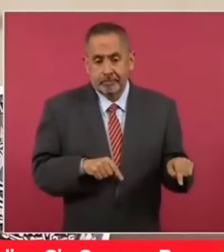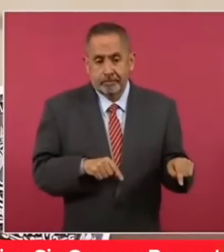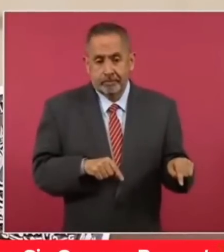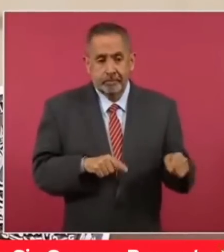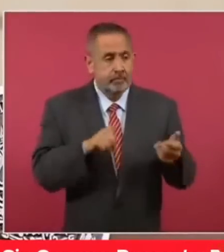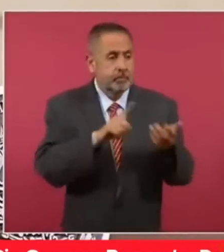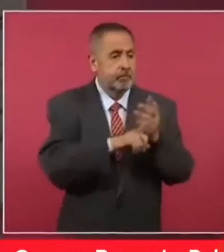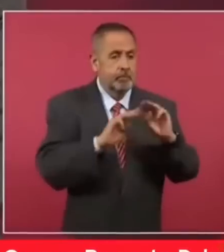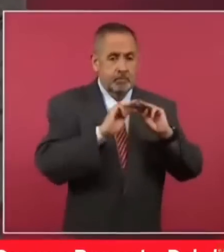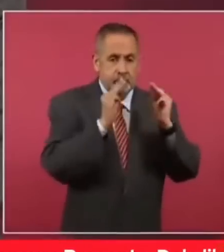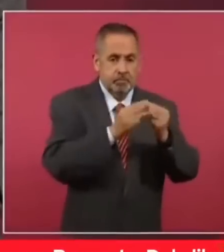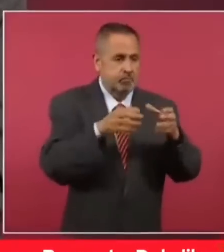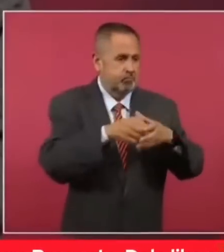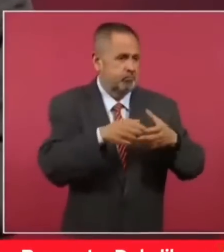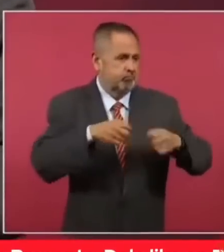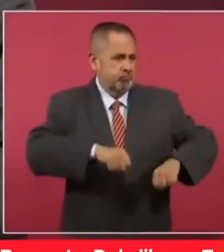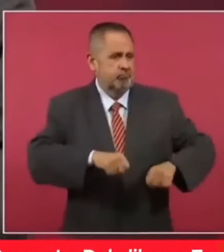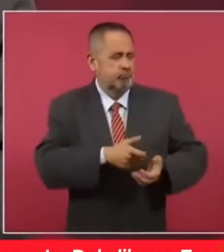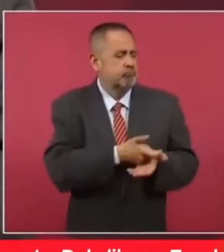por las mafias del poder